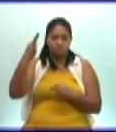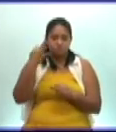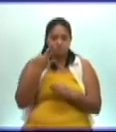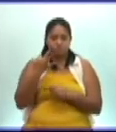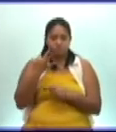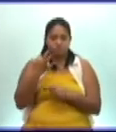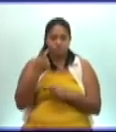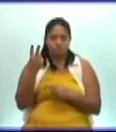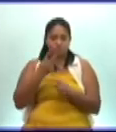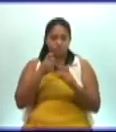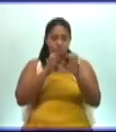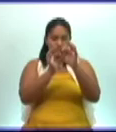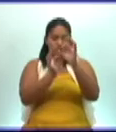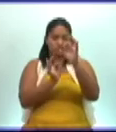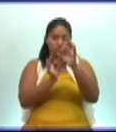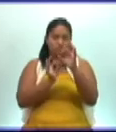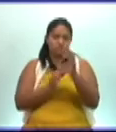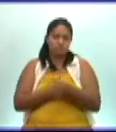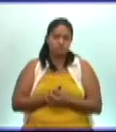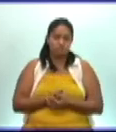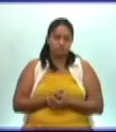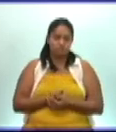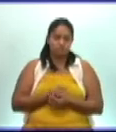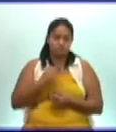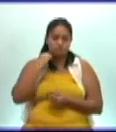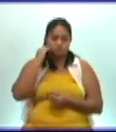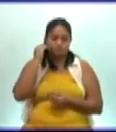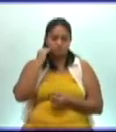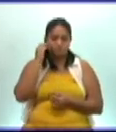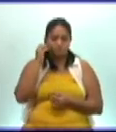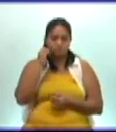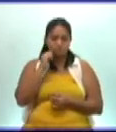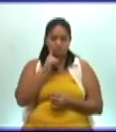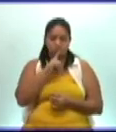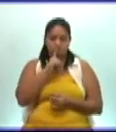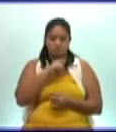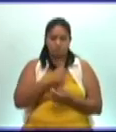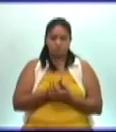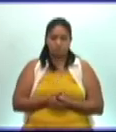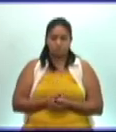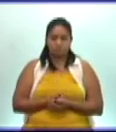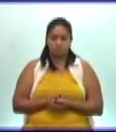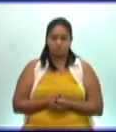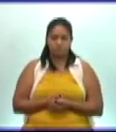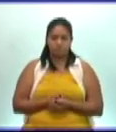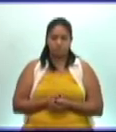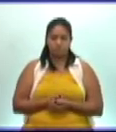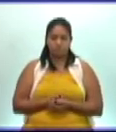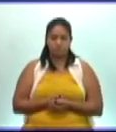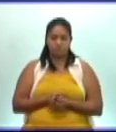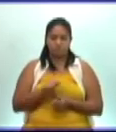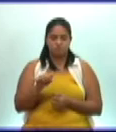doble ranura es de color amarillo. Entonces,